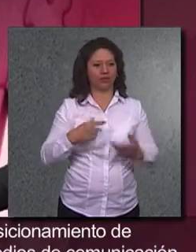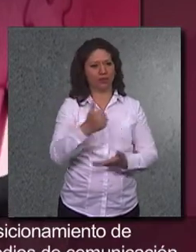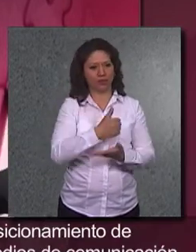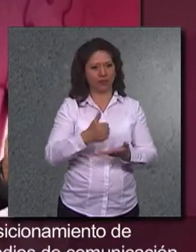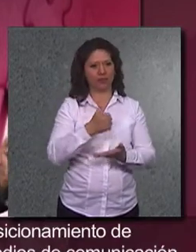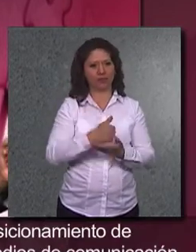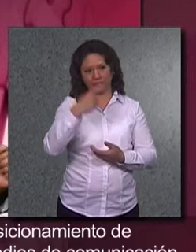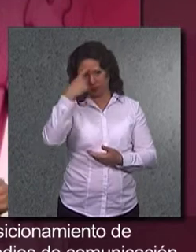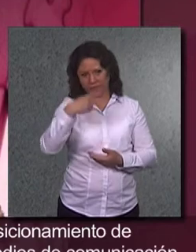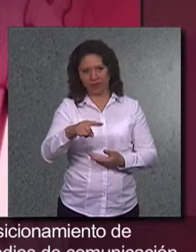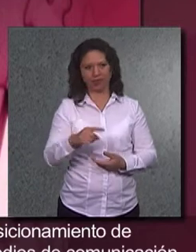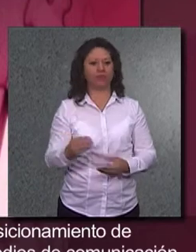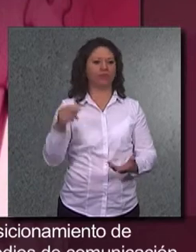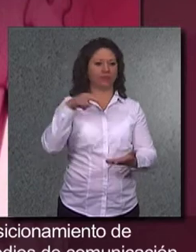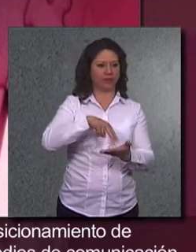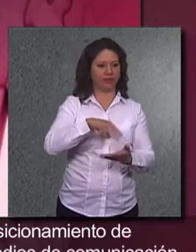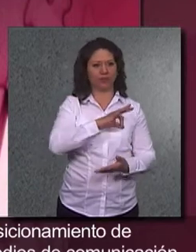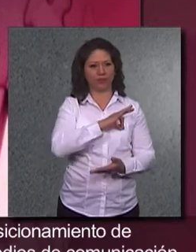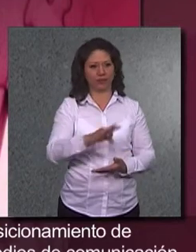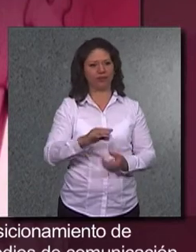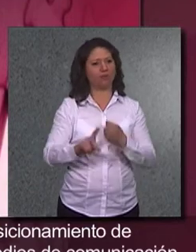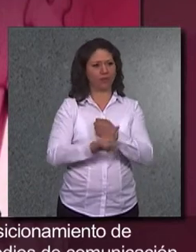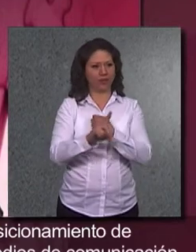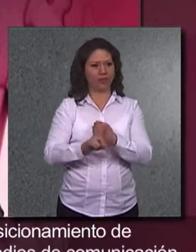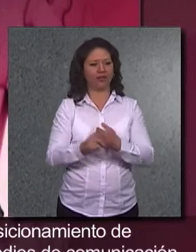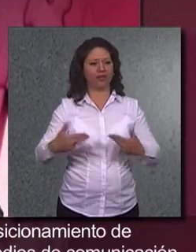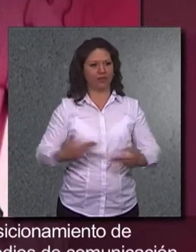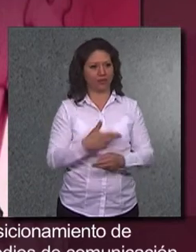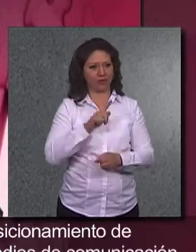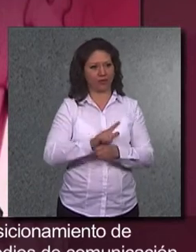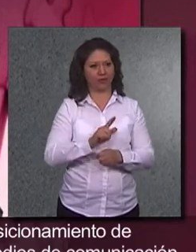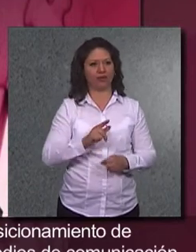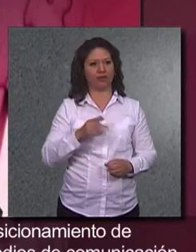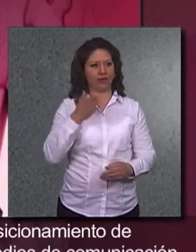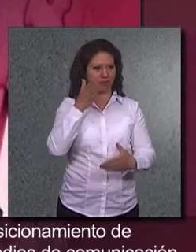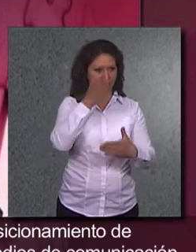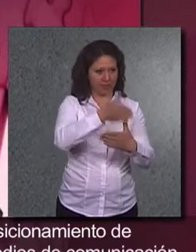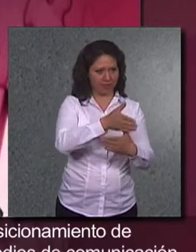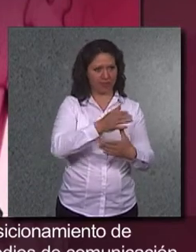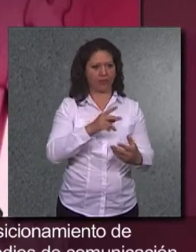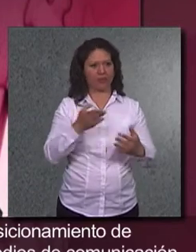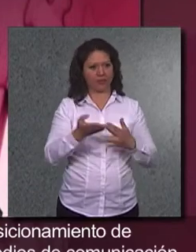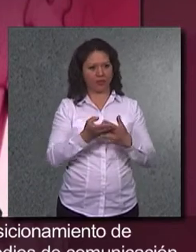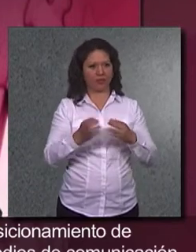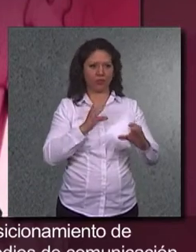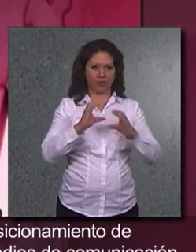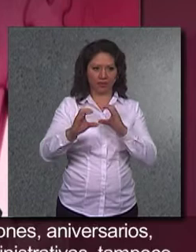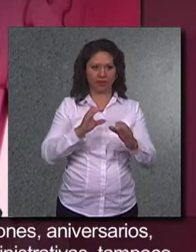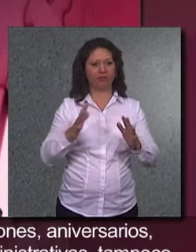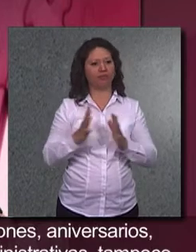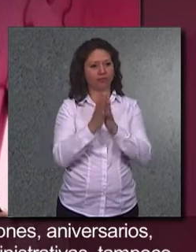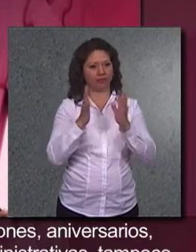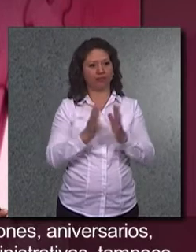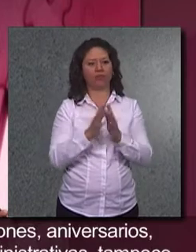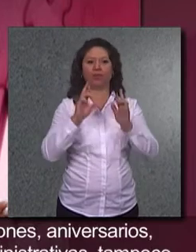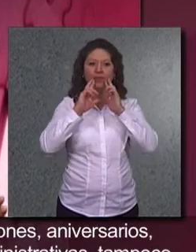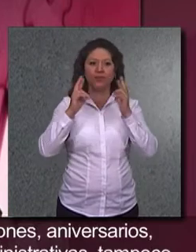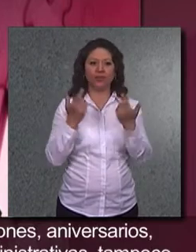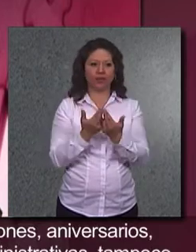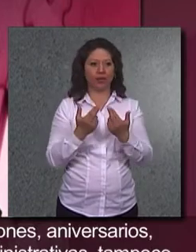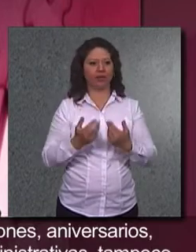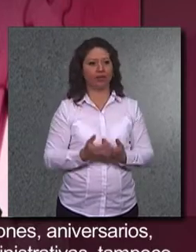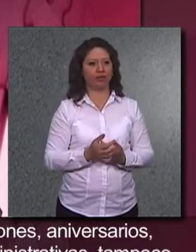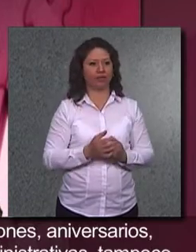ciudadanía para el posicionamiento de problemas nacionales en medios de comunicación la celebración de